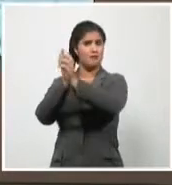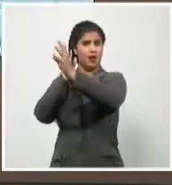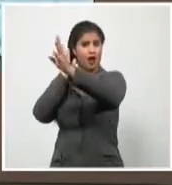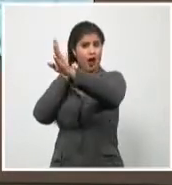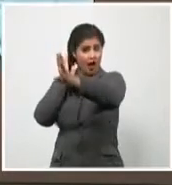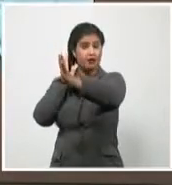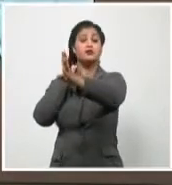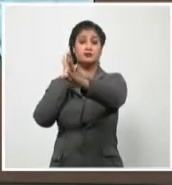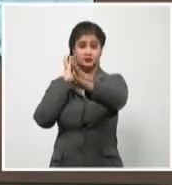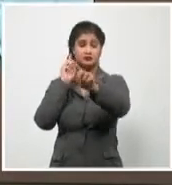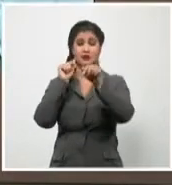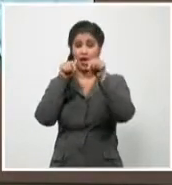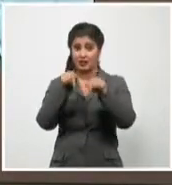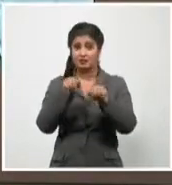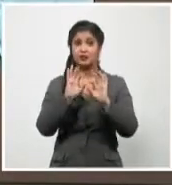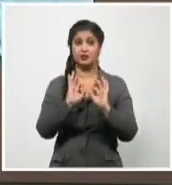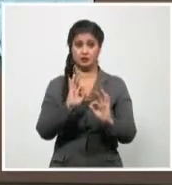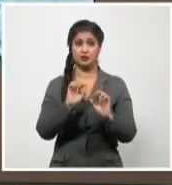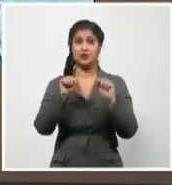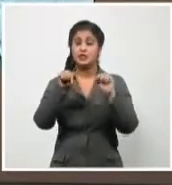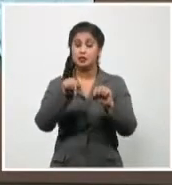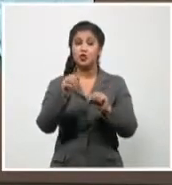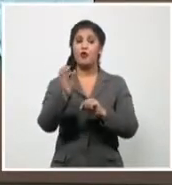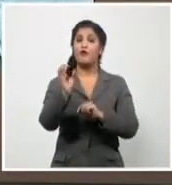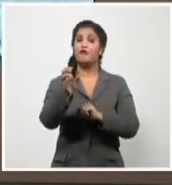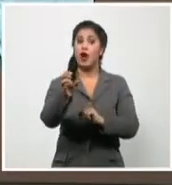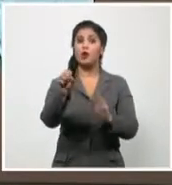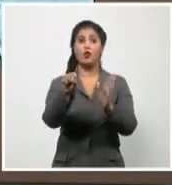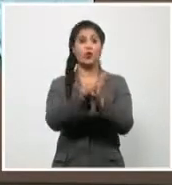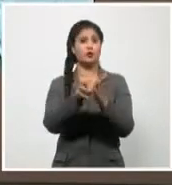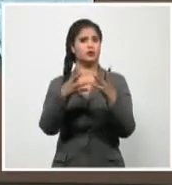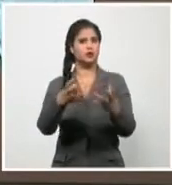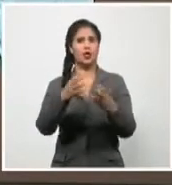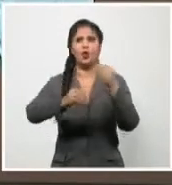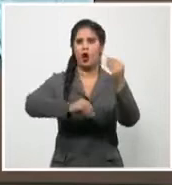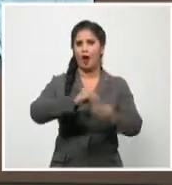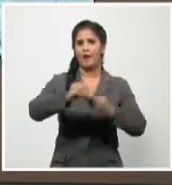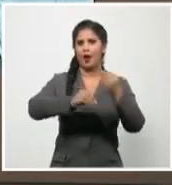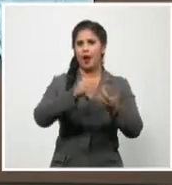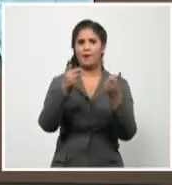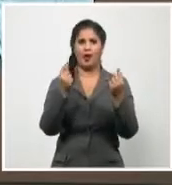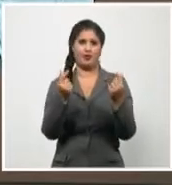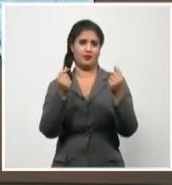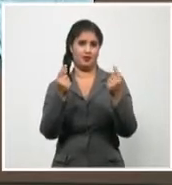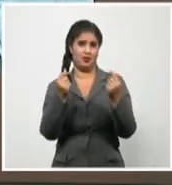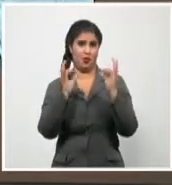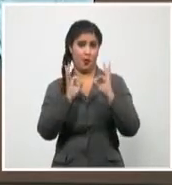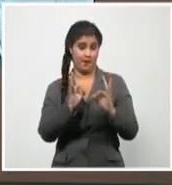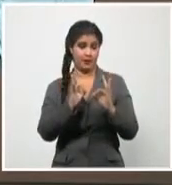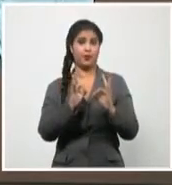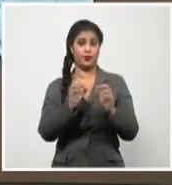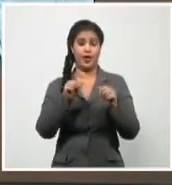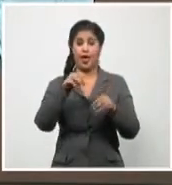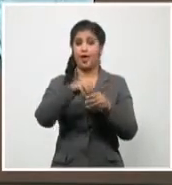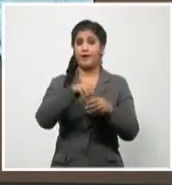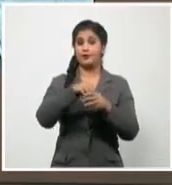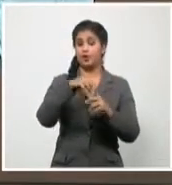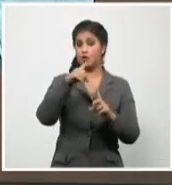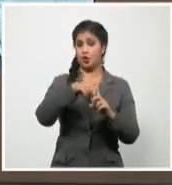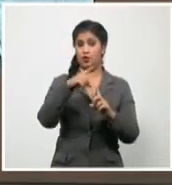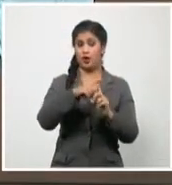los soft de puerto padre habló específicamente de los sistemas de atención a la familia en ese municipio tunero han experimentado una